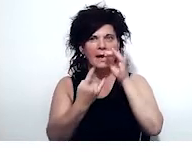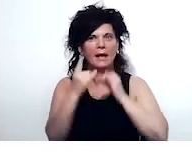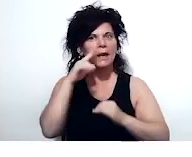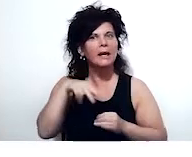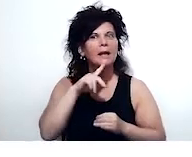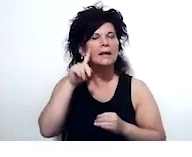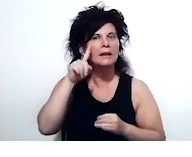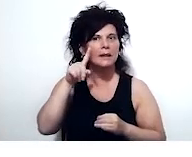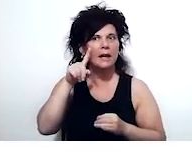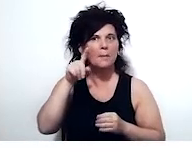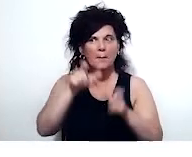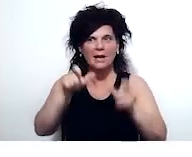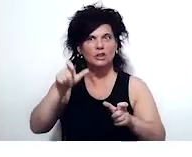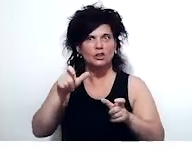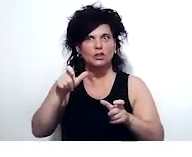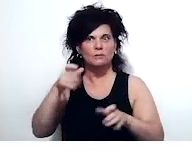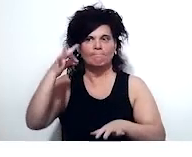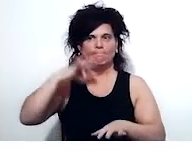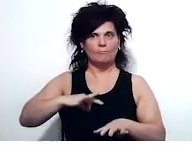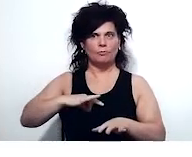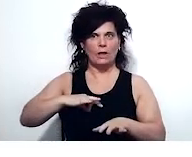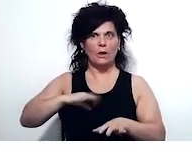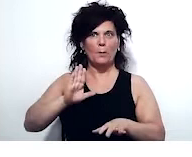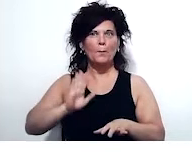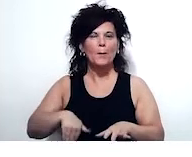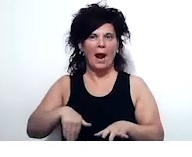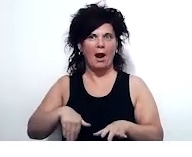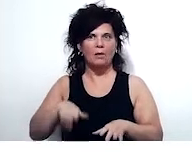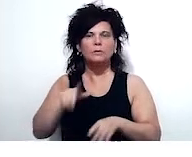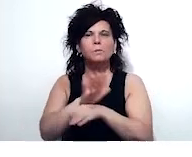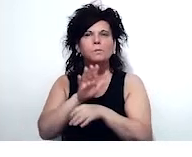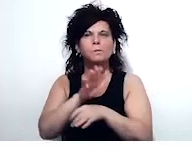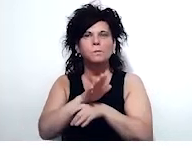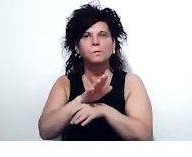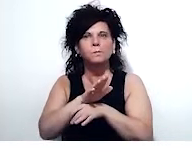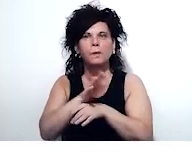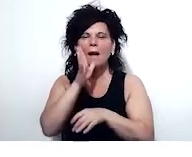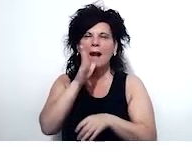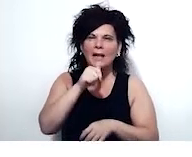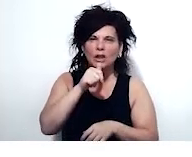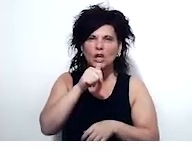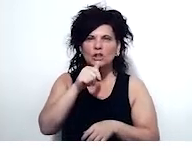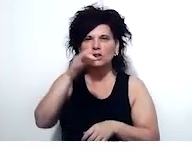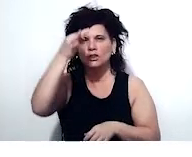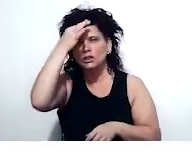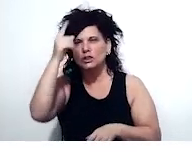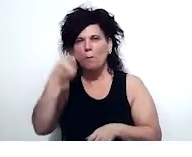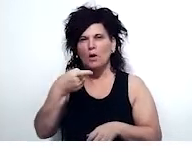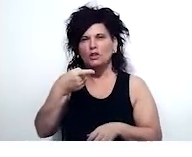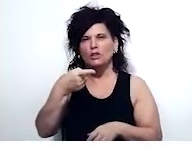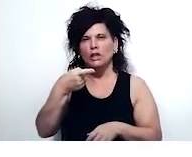ingreso, o sea, la gente de menor ingreso, llega a representar entre un 14 y un 12% del ingreso. O sea, lo que recibe una